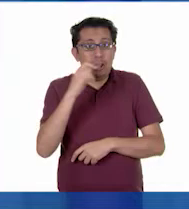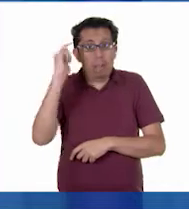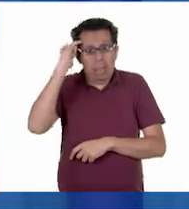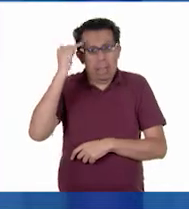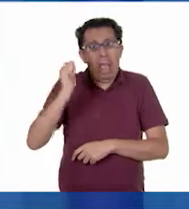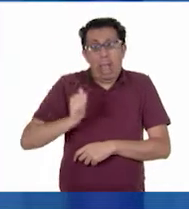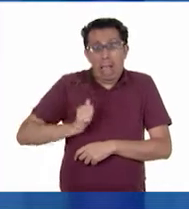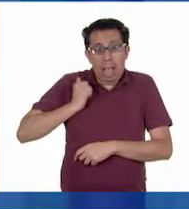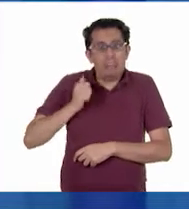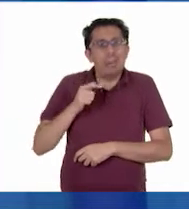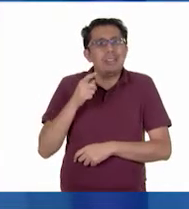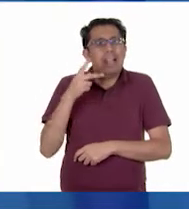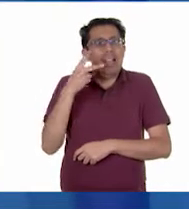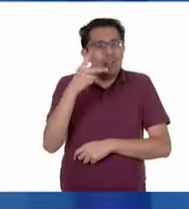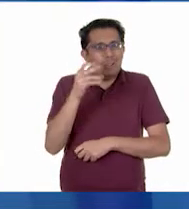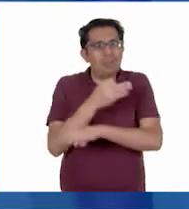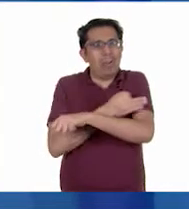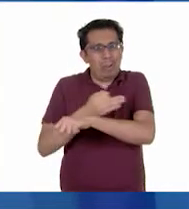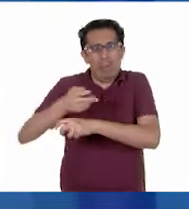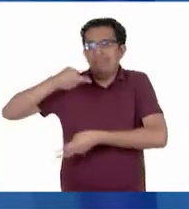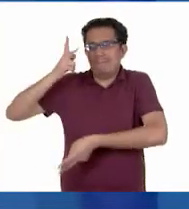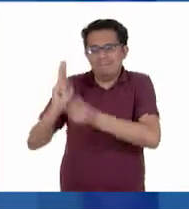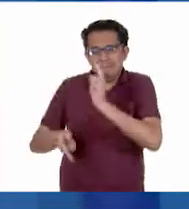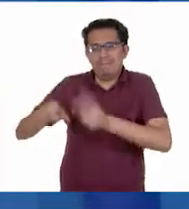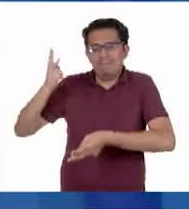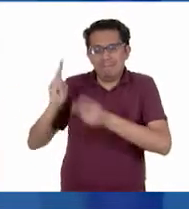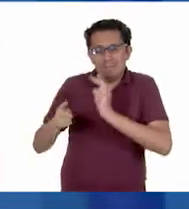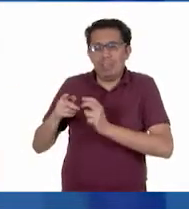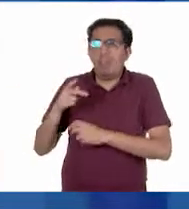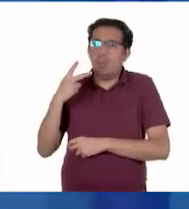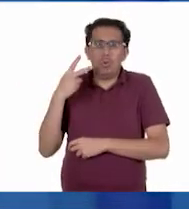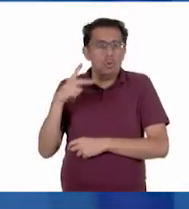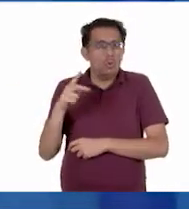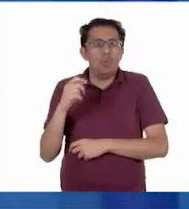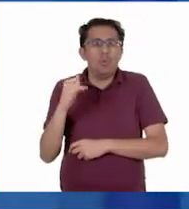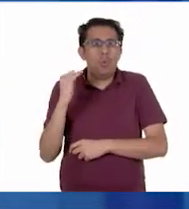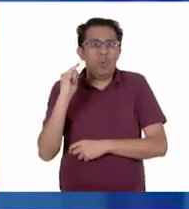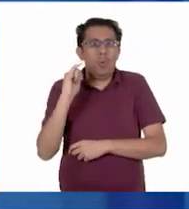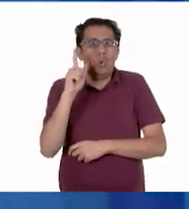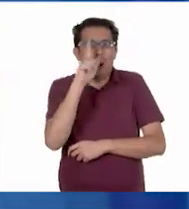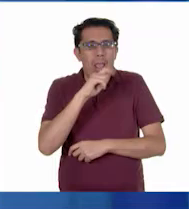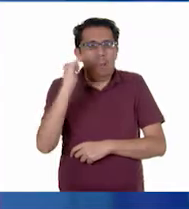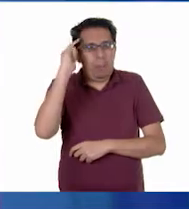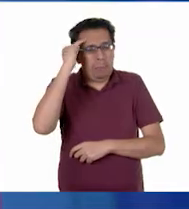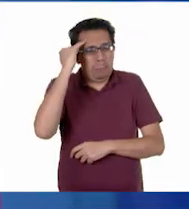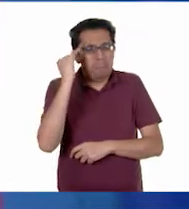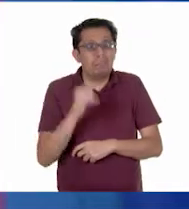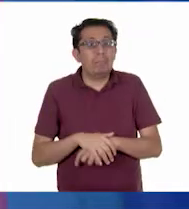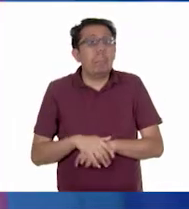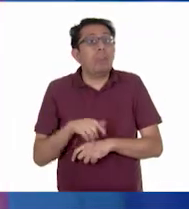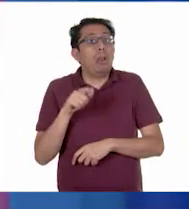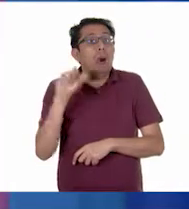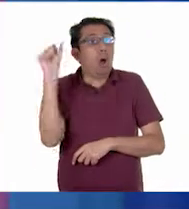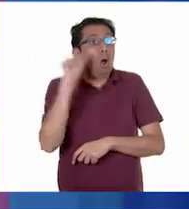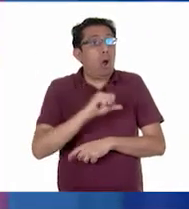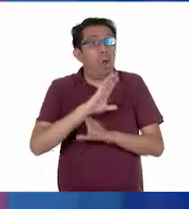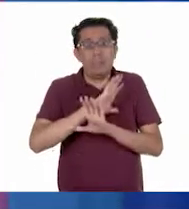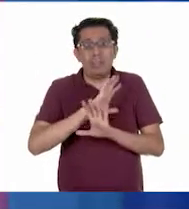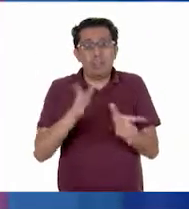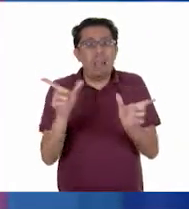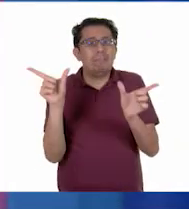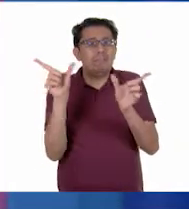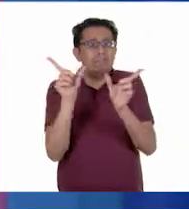este momento para practicarla y platica con tu familia en tu lengua materna. Por hoy hemos terminado con los